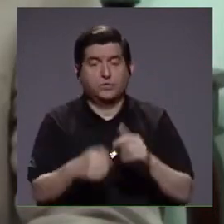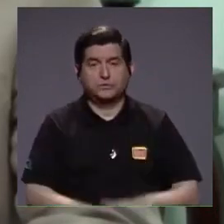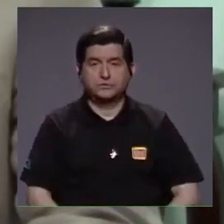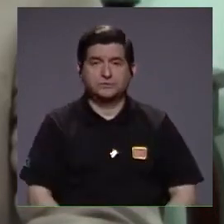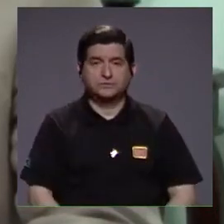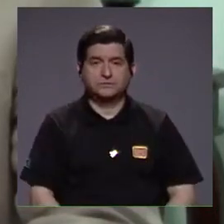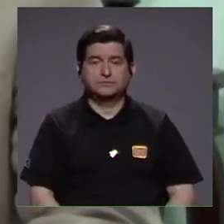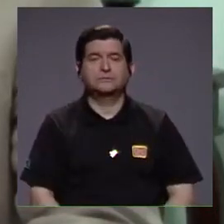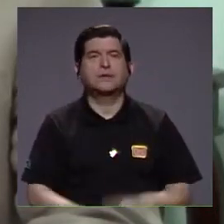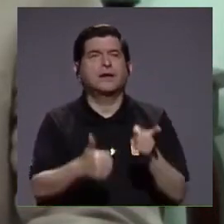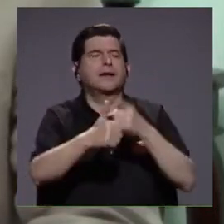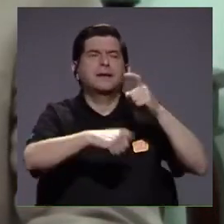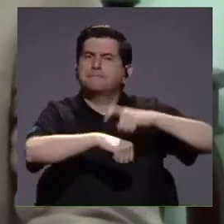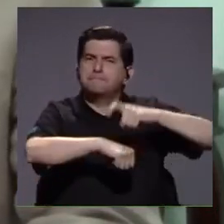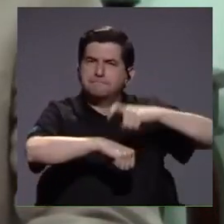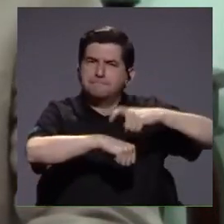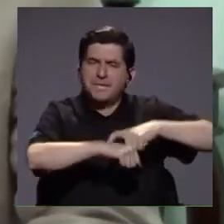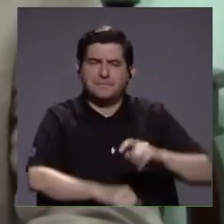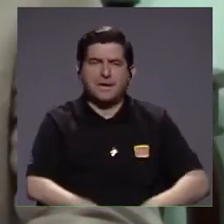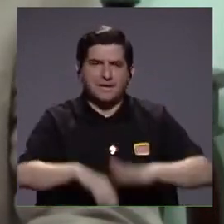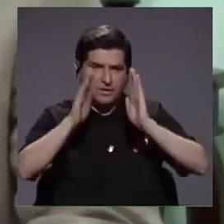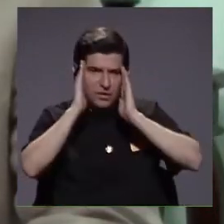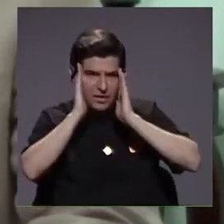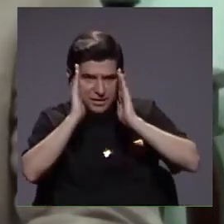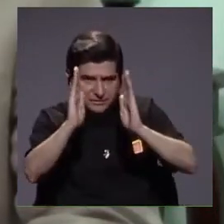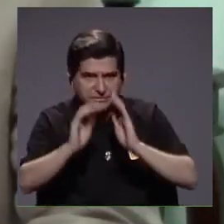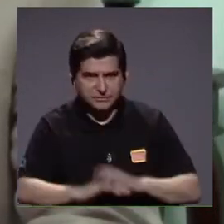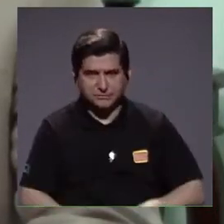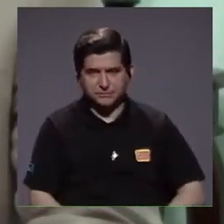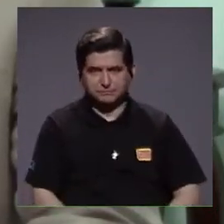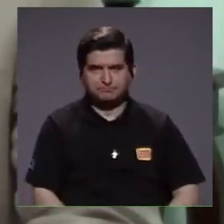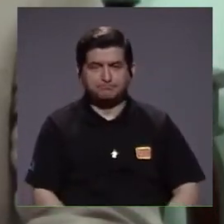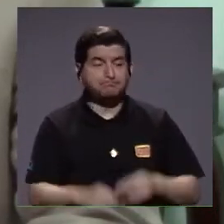colectivos. En primera instancia, vamos a atender